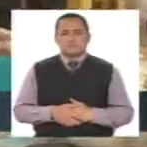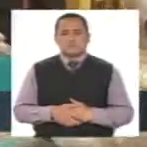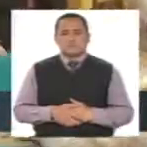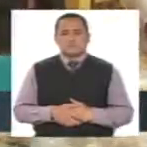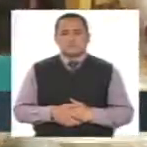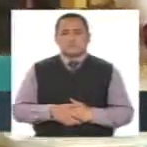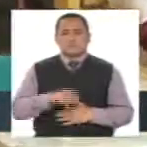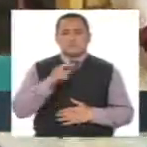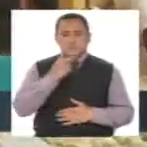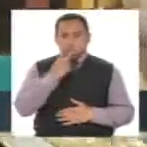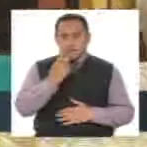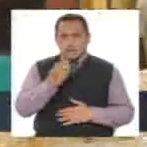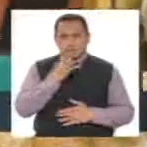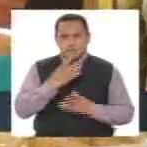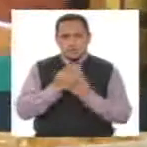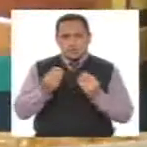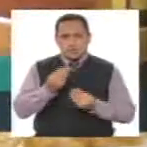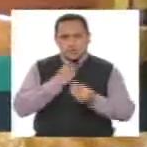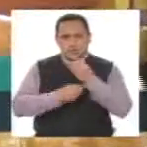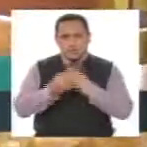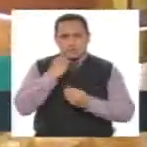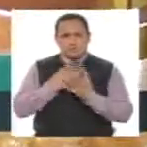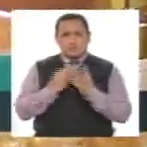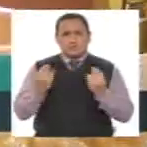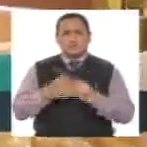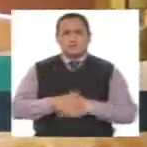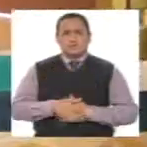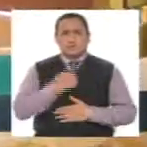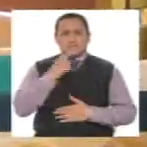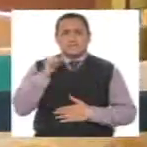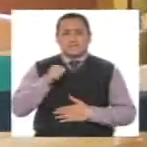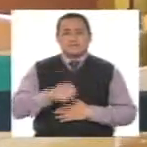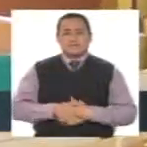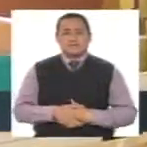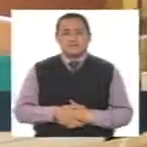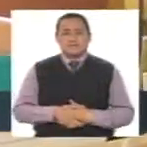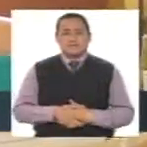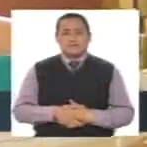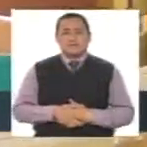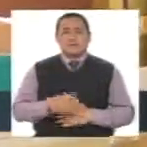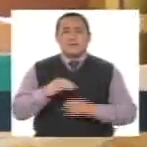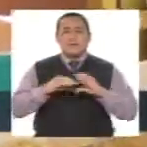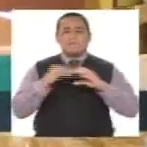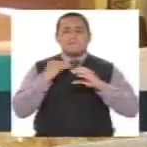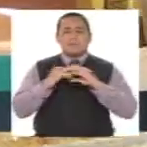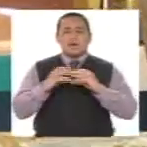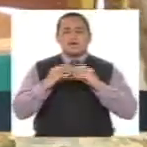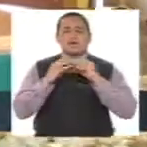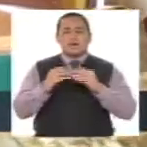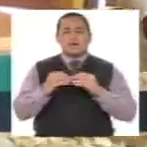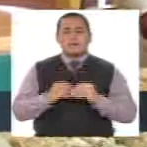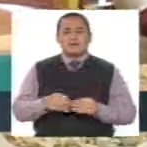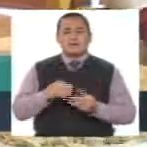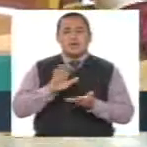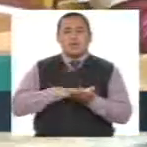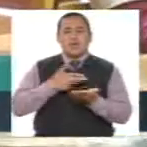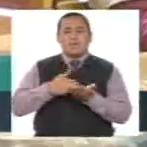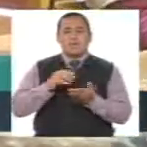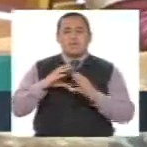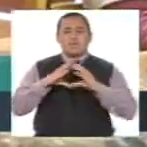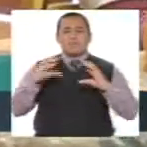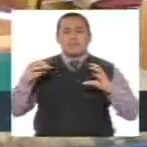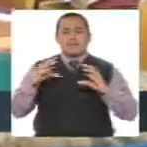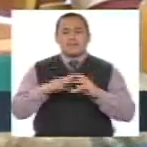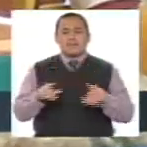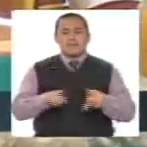roberto te vemos super nutrido así así pancito con que os traigo compacta falta y